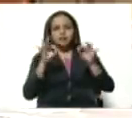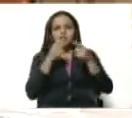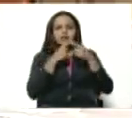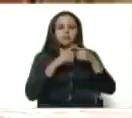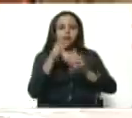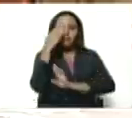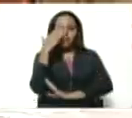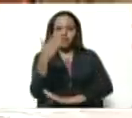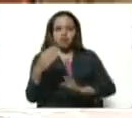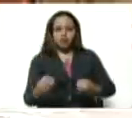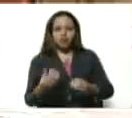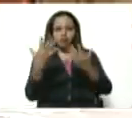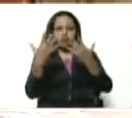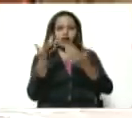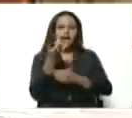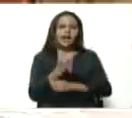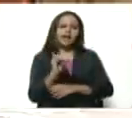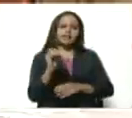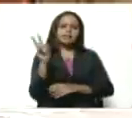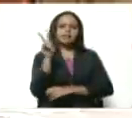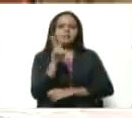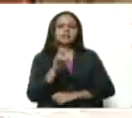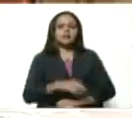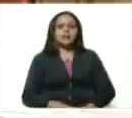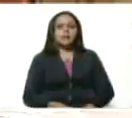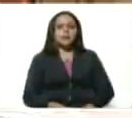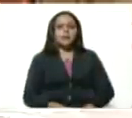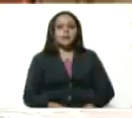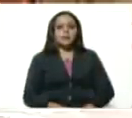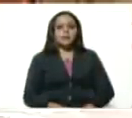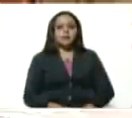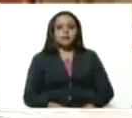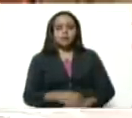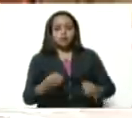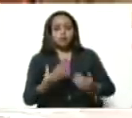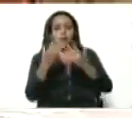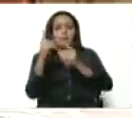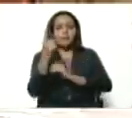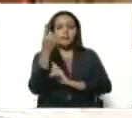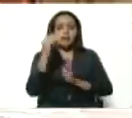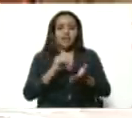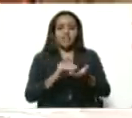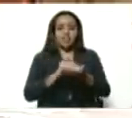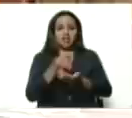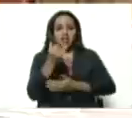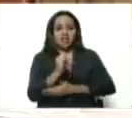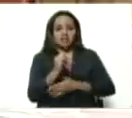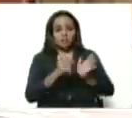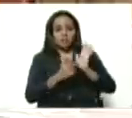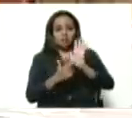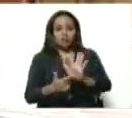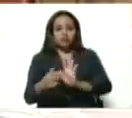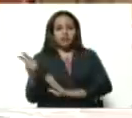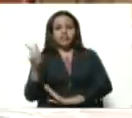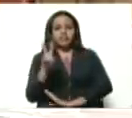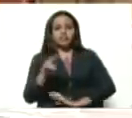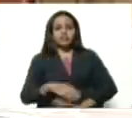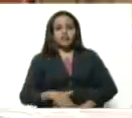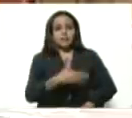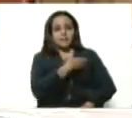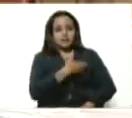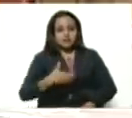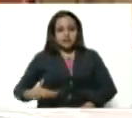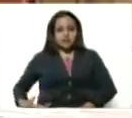frente a este brote que está viviendo venezuela es el brote que por primera vez se está presentando en nuestro país bueno el presidente